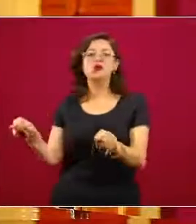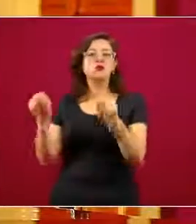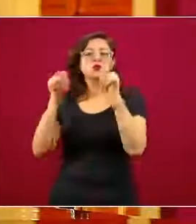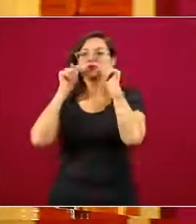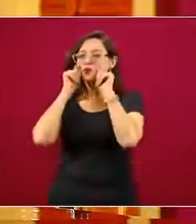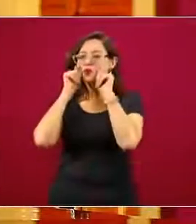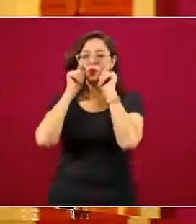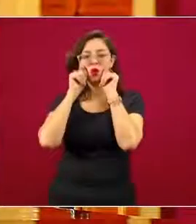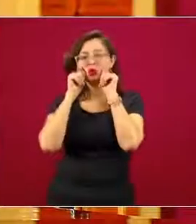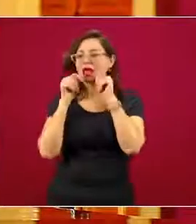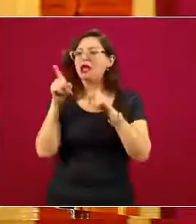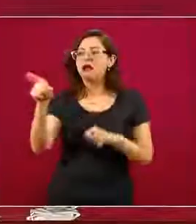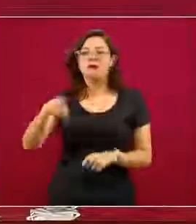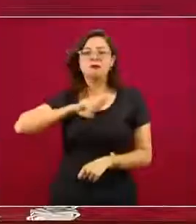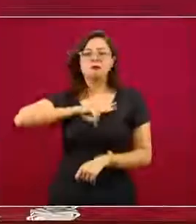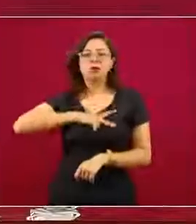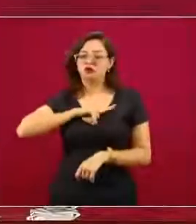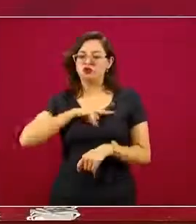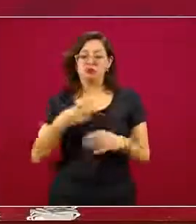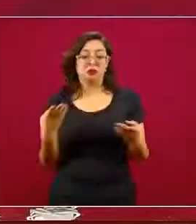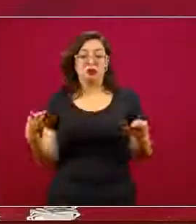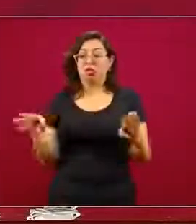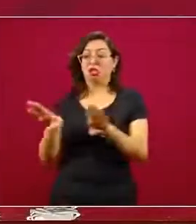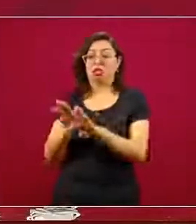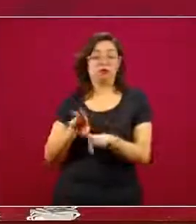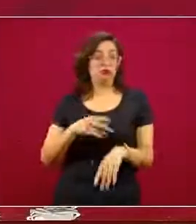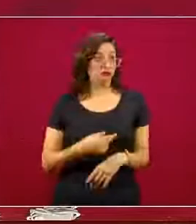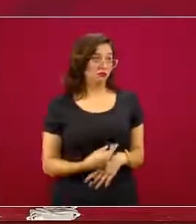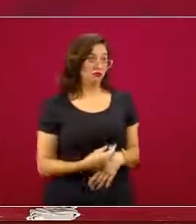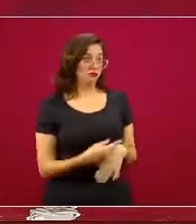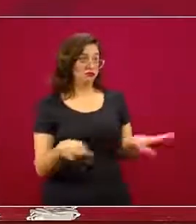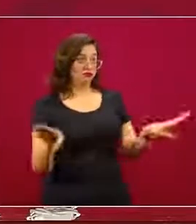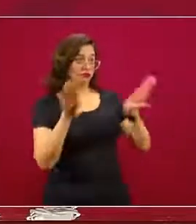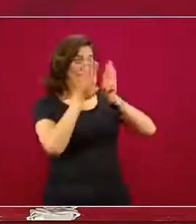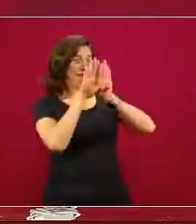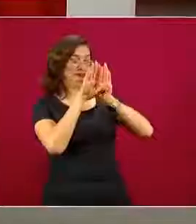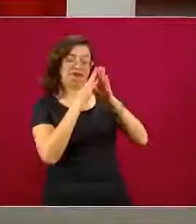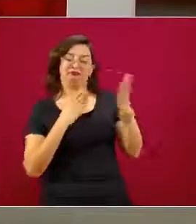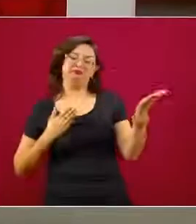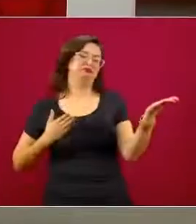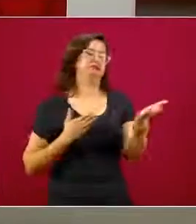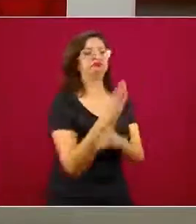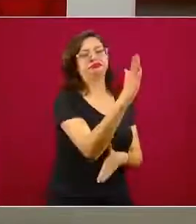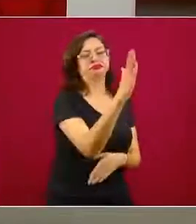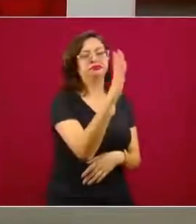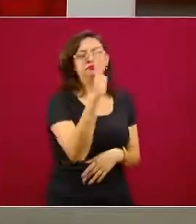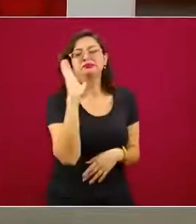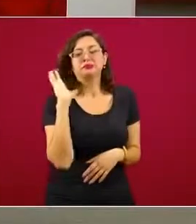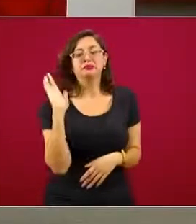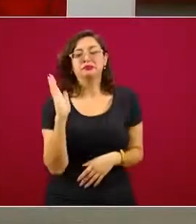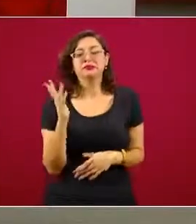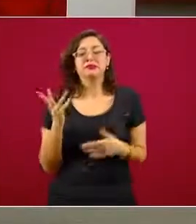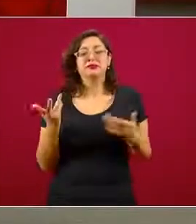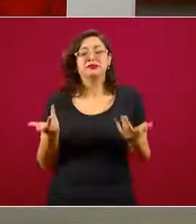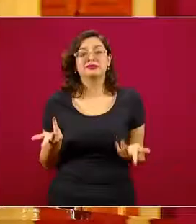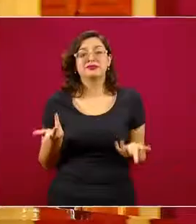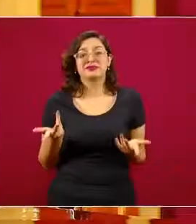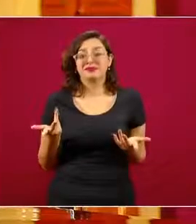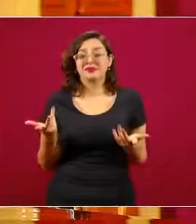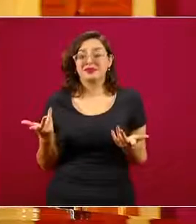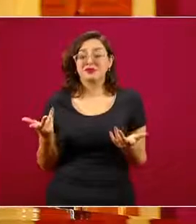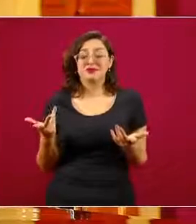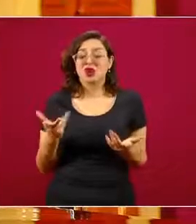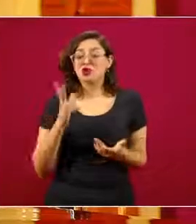rompe esa capacidad de mantener aisladas a las poblaciones, a menos que se esté